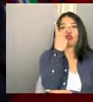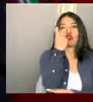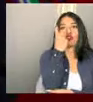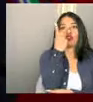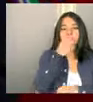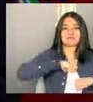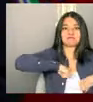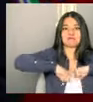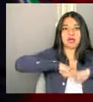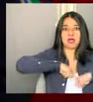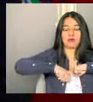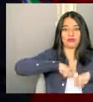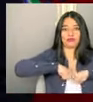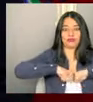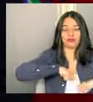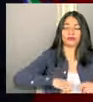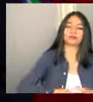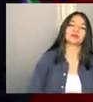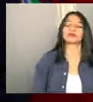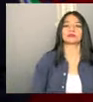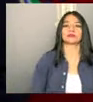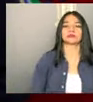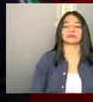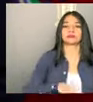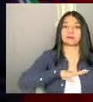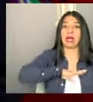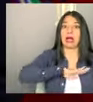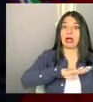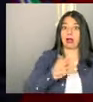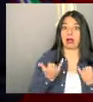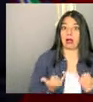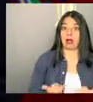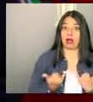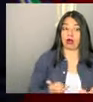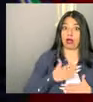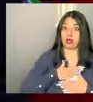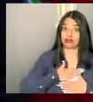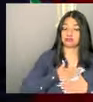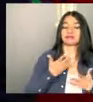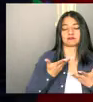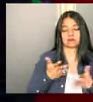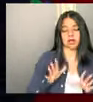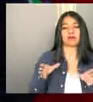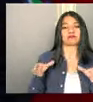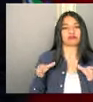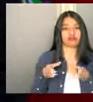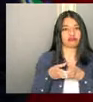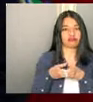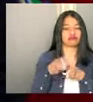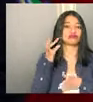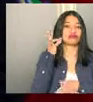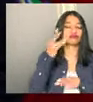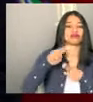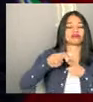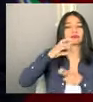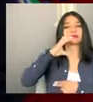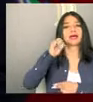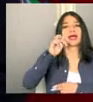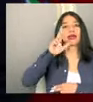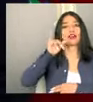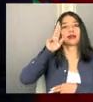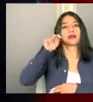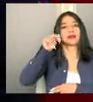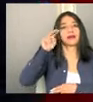En el caso de la alcaldía actual, está integrada por la doctora Carolina Velázquez, por la